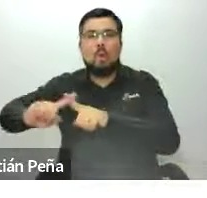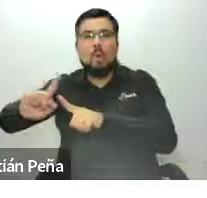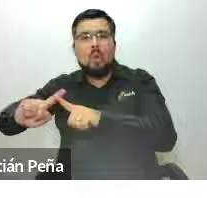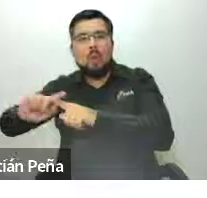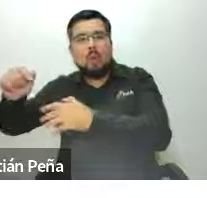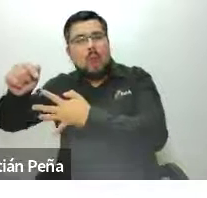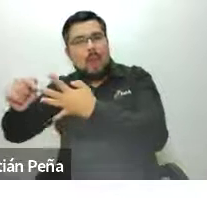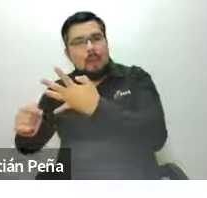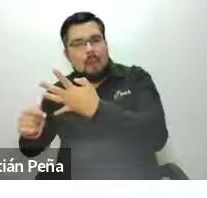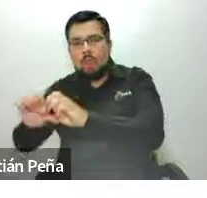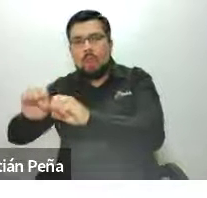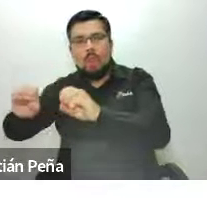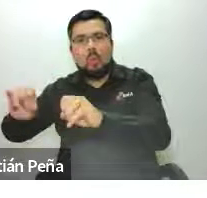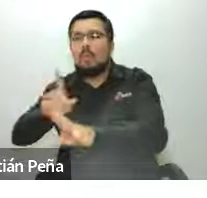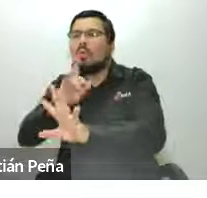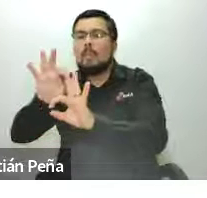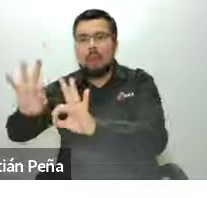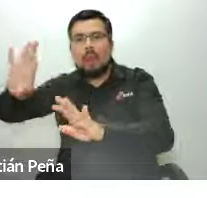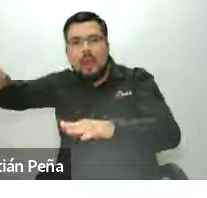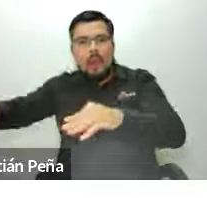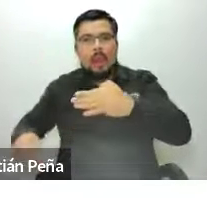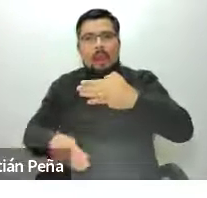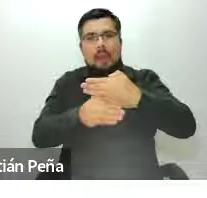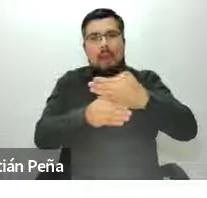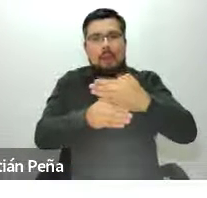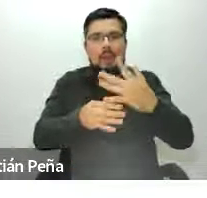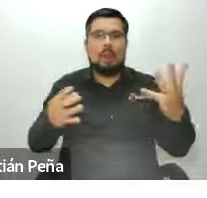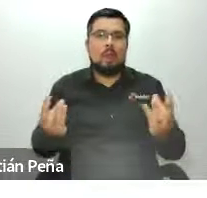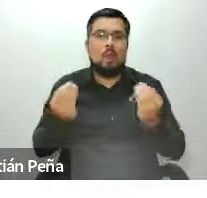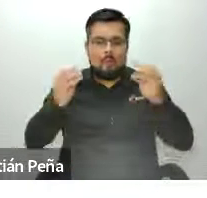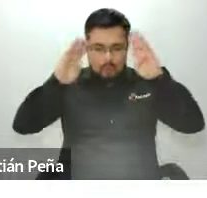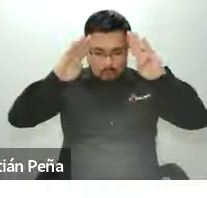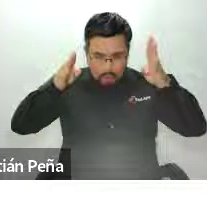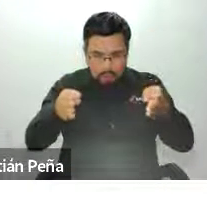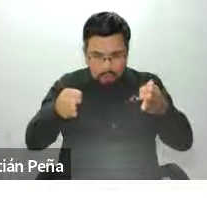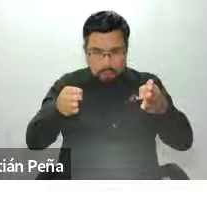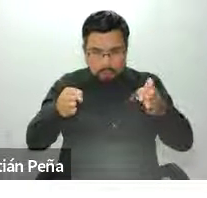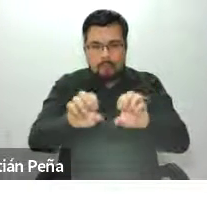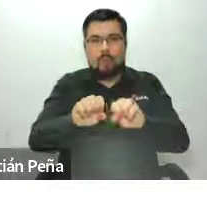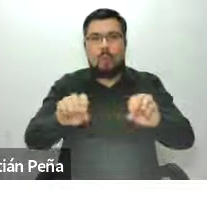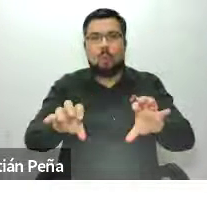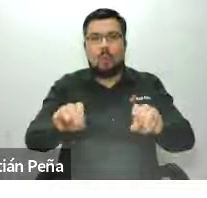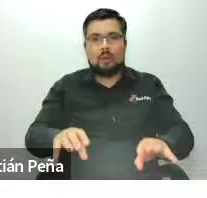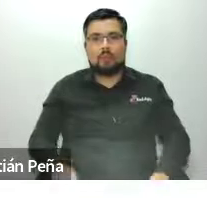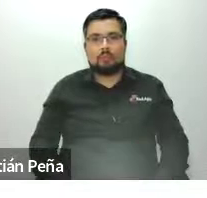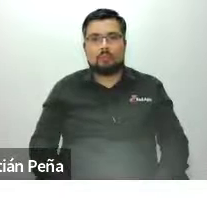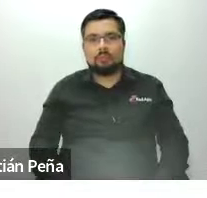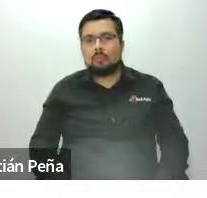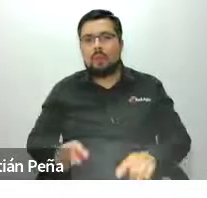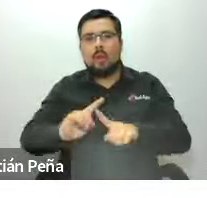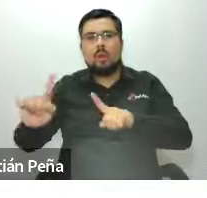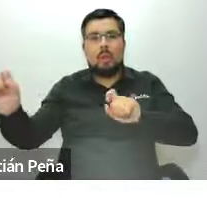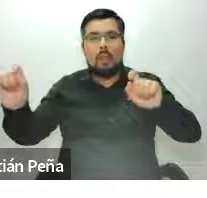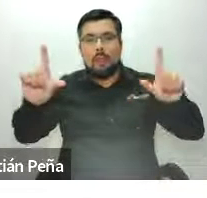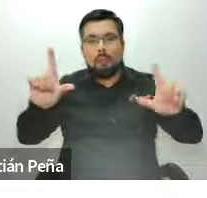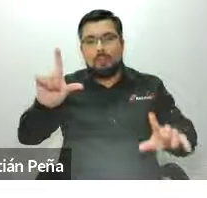y, por supuesto, desde una perspectiva de la educación inclusiva, Lilita. Entonces, no me acuerdo cuál es la otra diapo, Lili, para